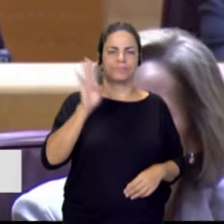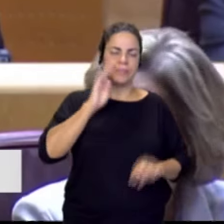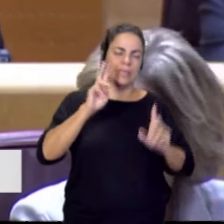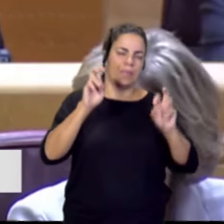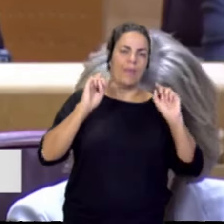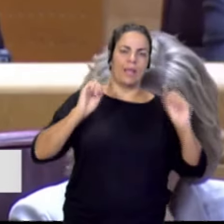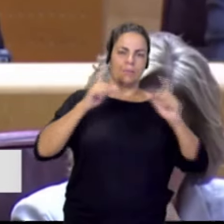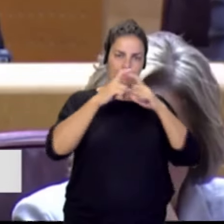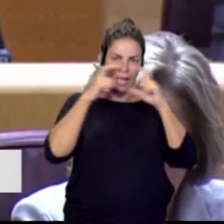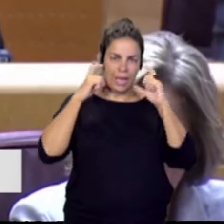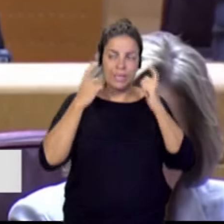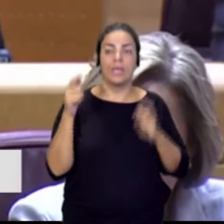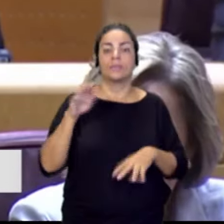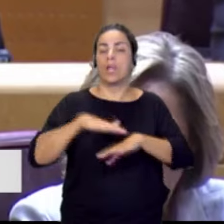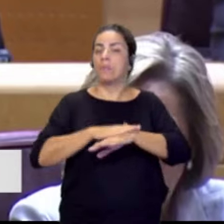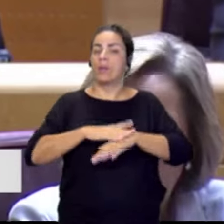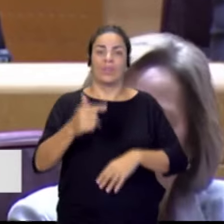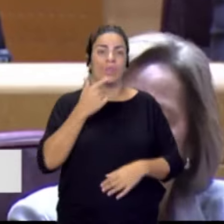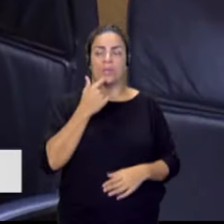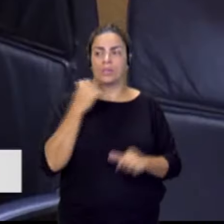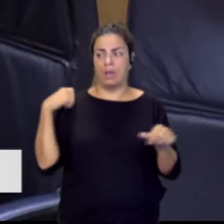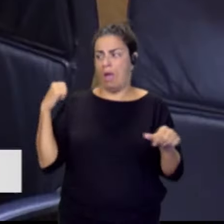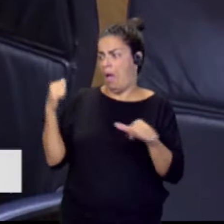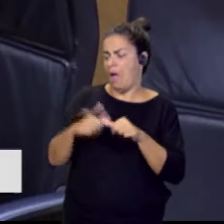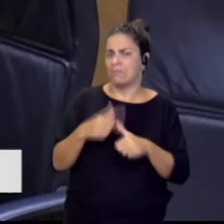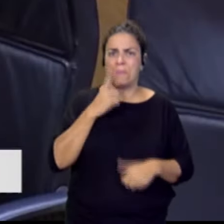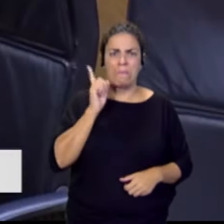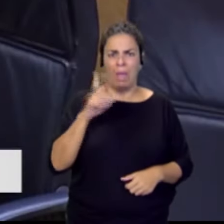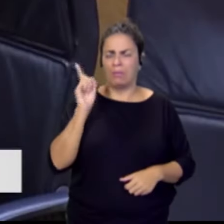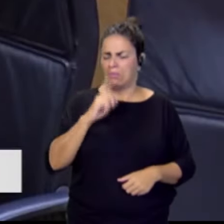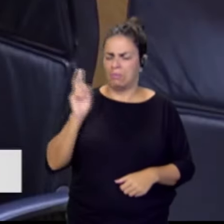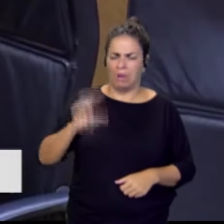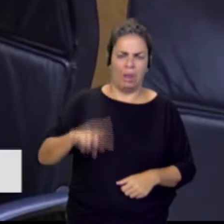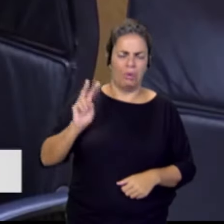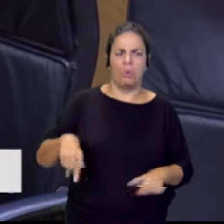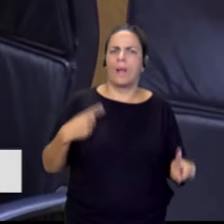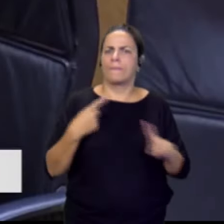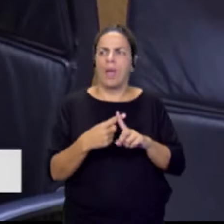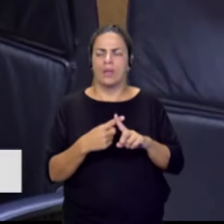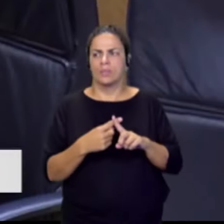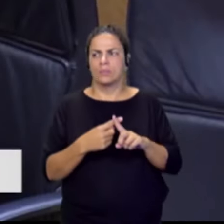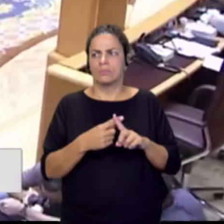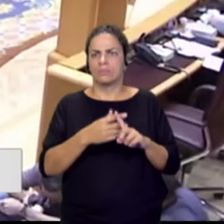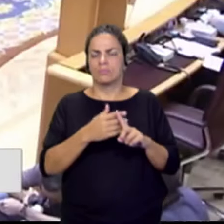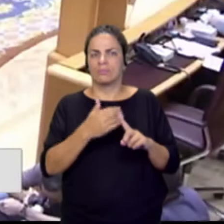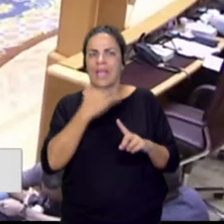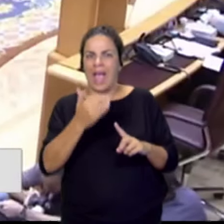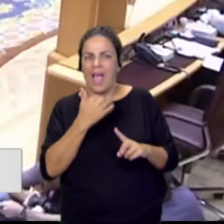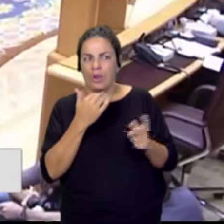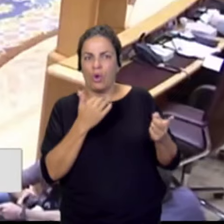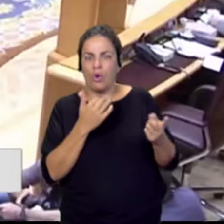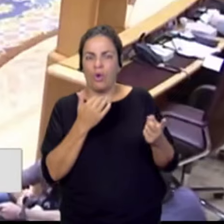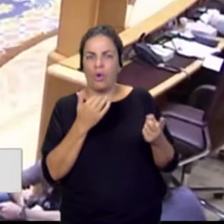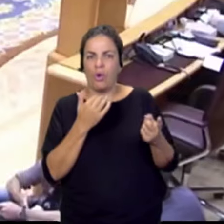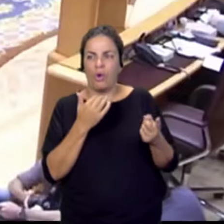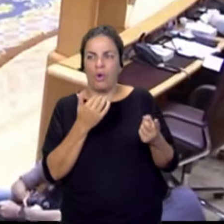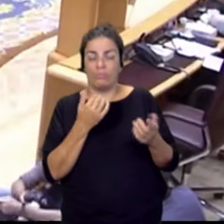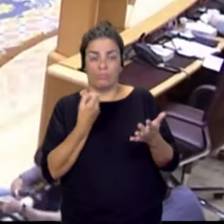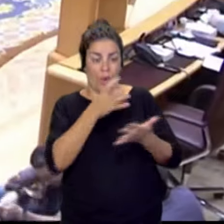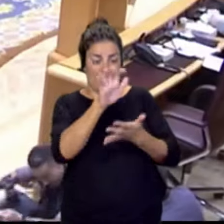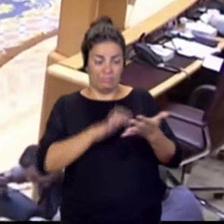Mascarillas. El ministro asegura no haber mentido en ningún momento y que no se ha encontrado con ningún hecho reprobable en su contra